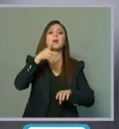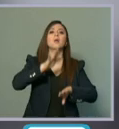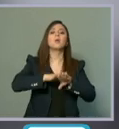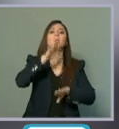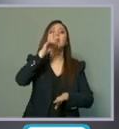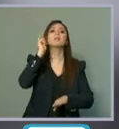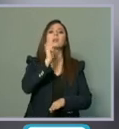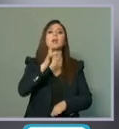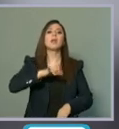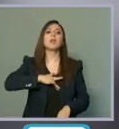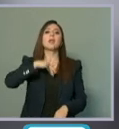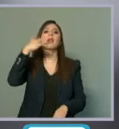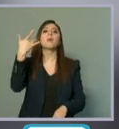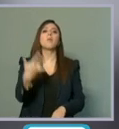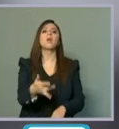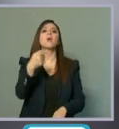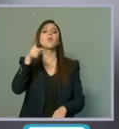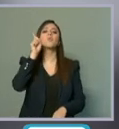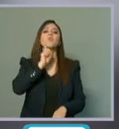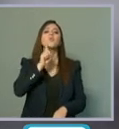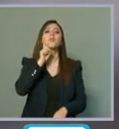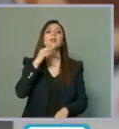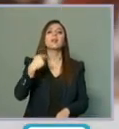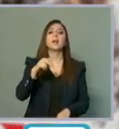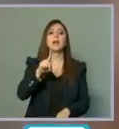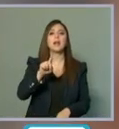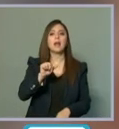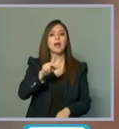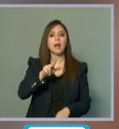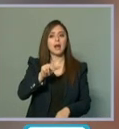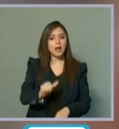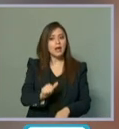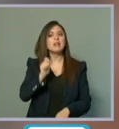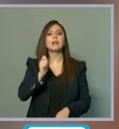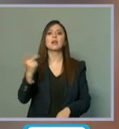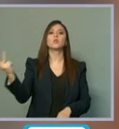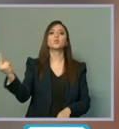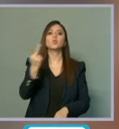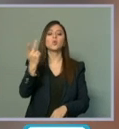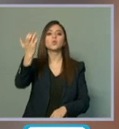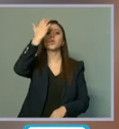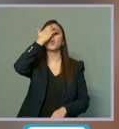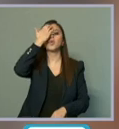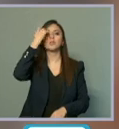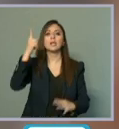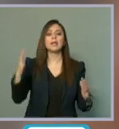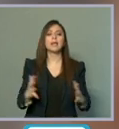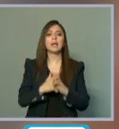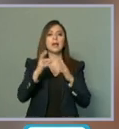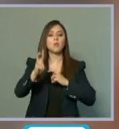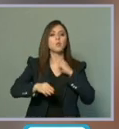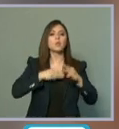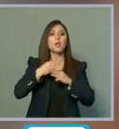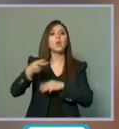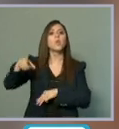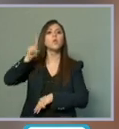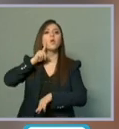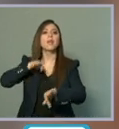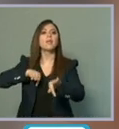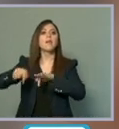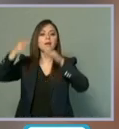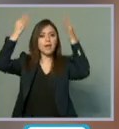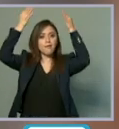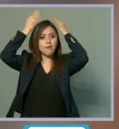de Doctor Zhivago de una mujer que se llama Lara. Ambos se encuentran durante la Guerra Mundial, ella es enfermera y él es